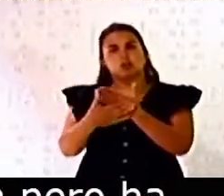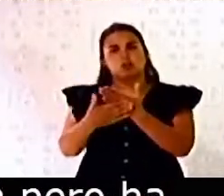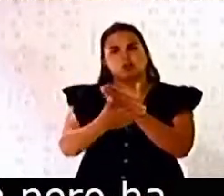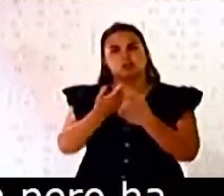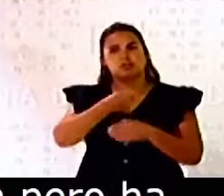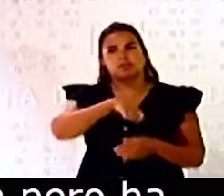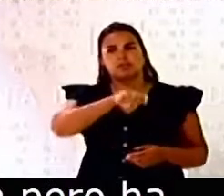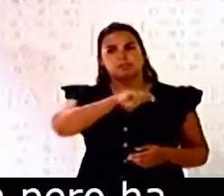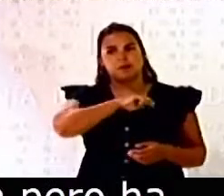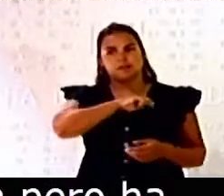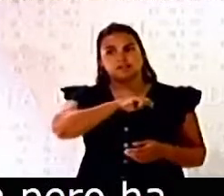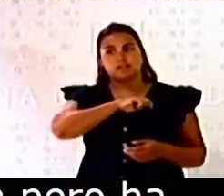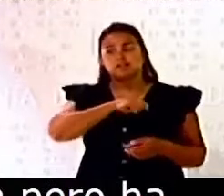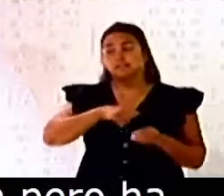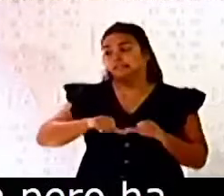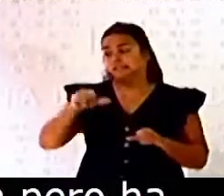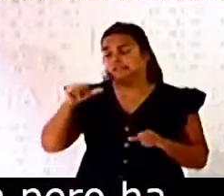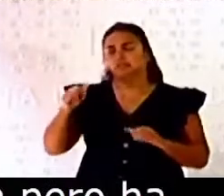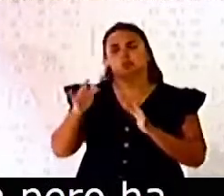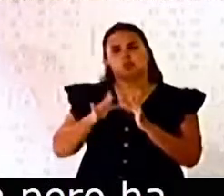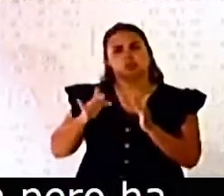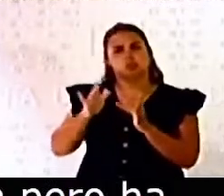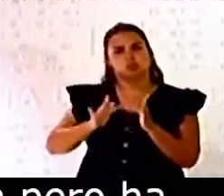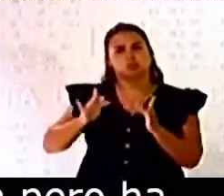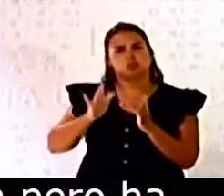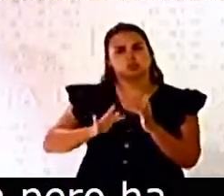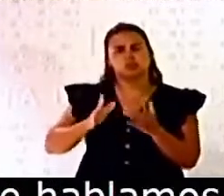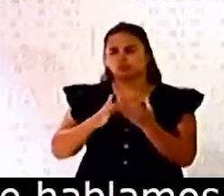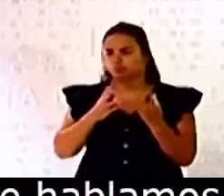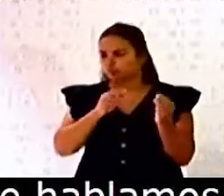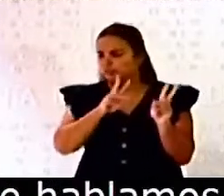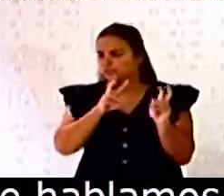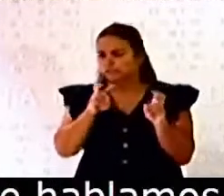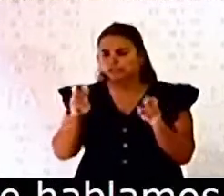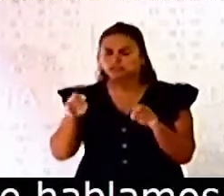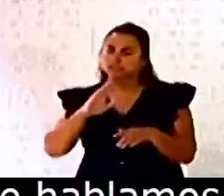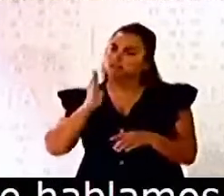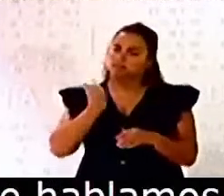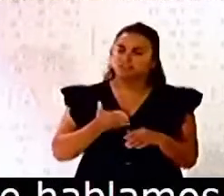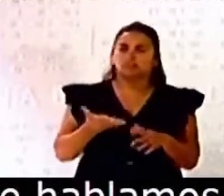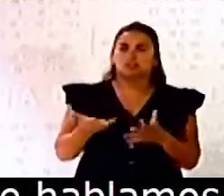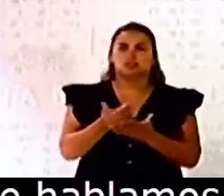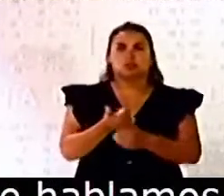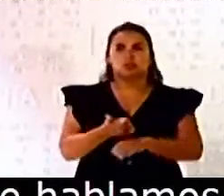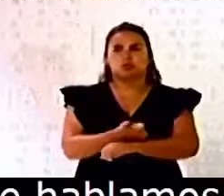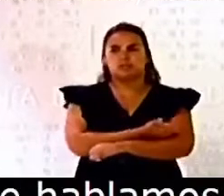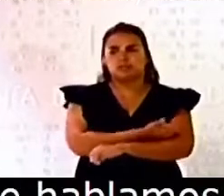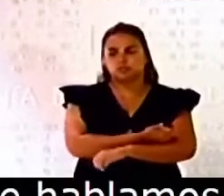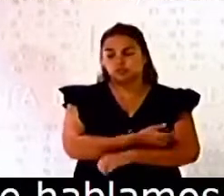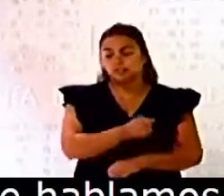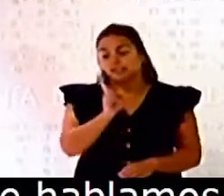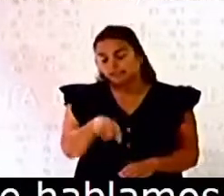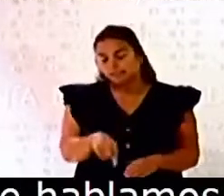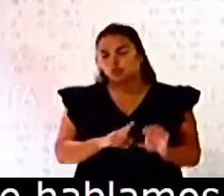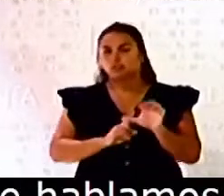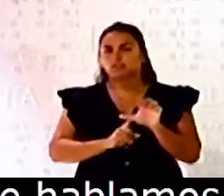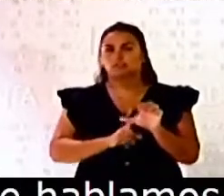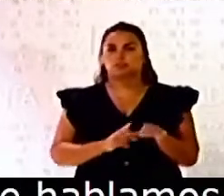de España, con el que hablamos continuamente de estas y otras cuestiones que afectan al conjunto de los ciudadanos y también a los